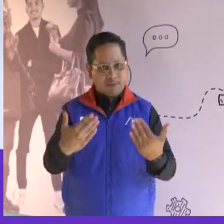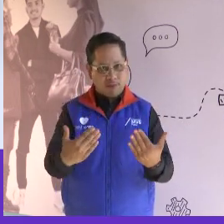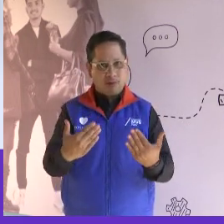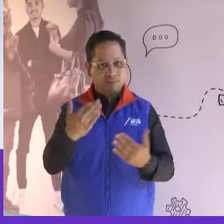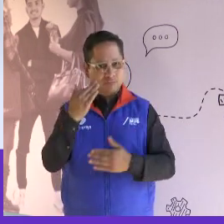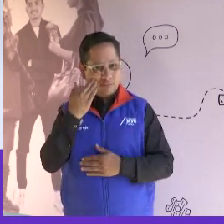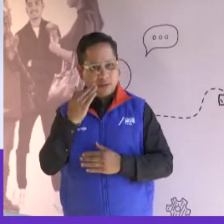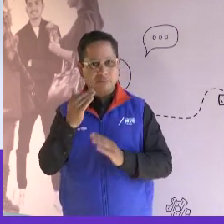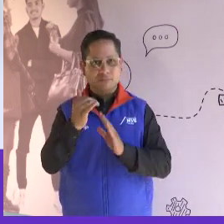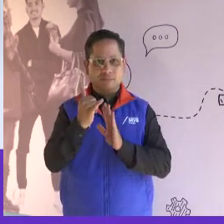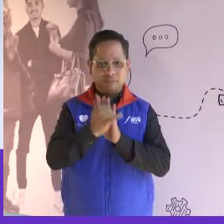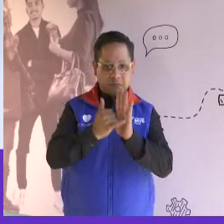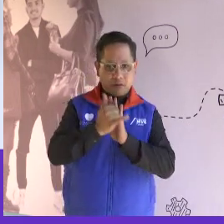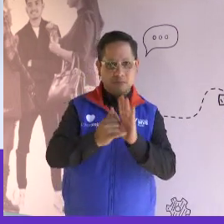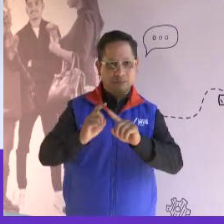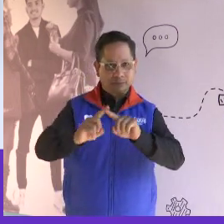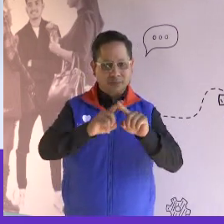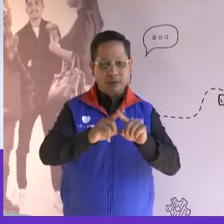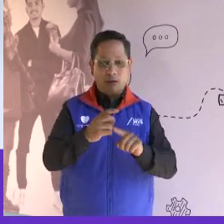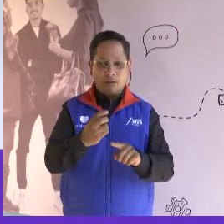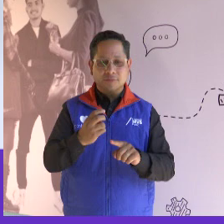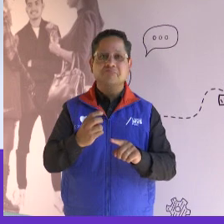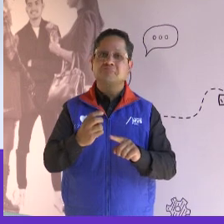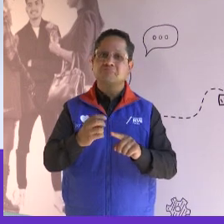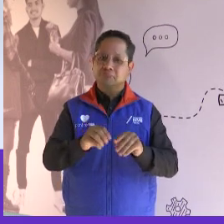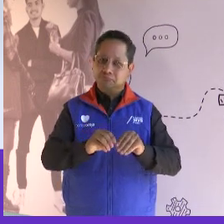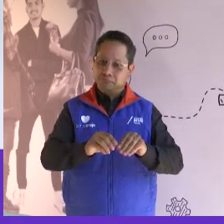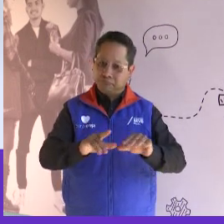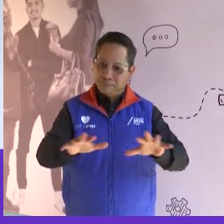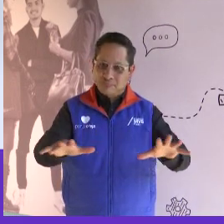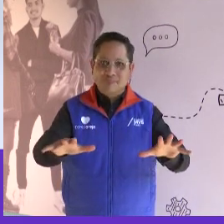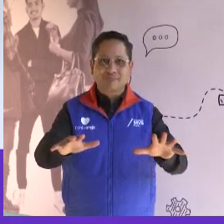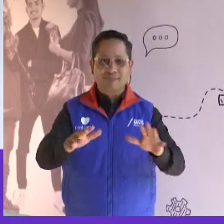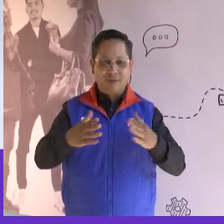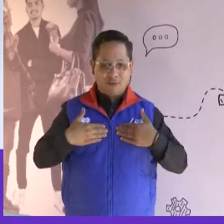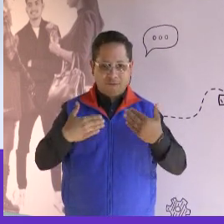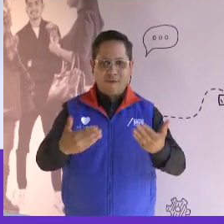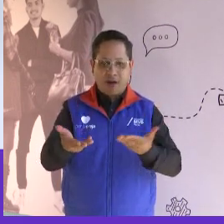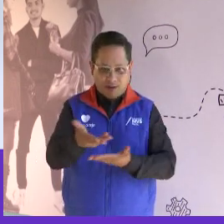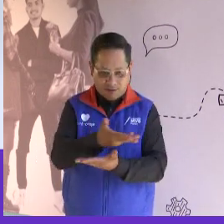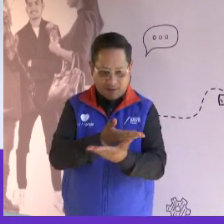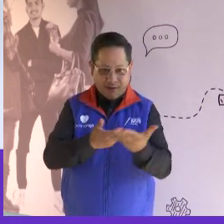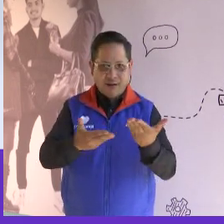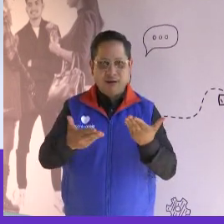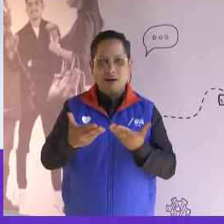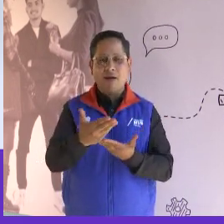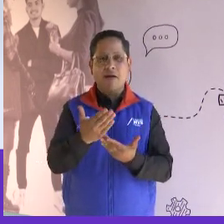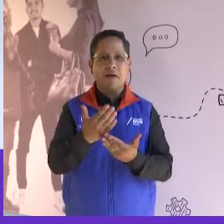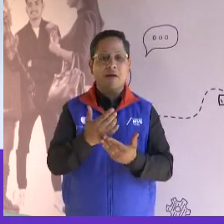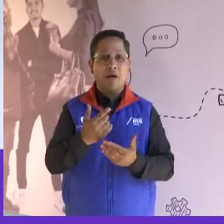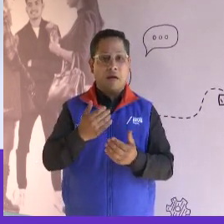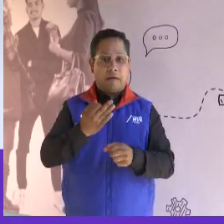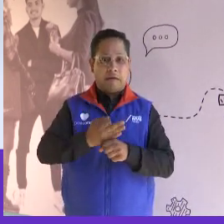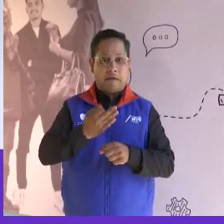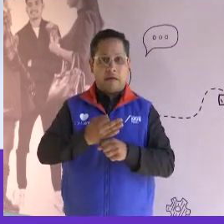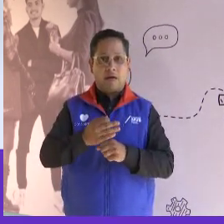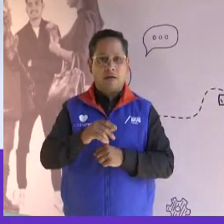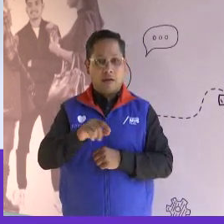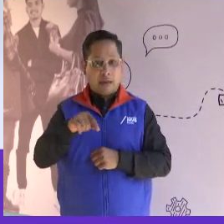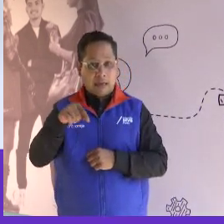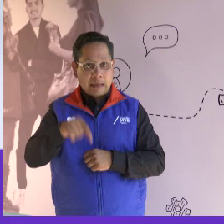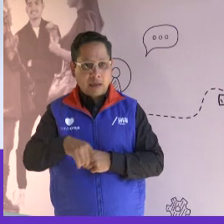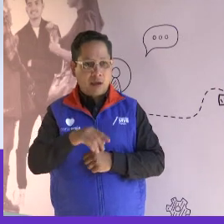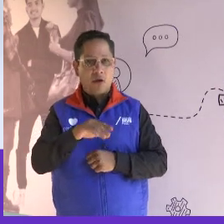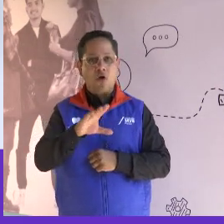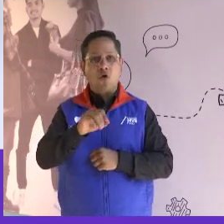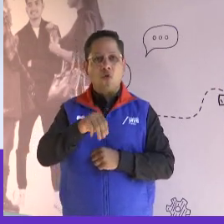los procesos se abren y pueden fluir de una manera increíble. Entonces, vamos a ver ahora de qué manera Comunalia, CIESC,